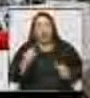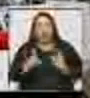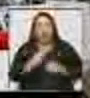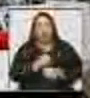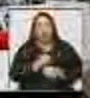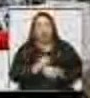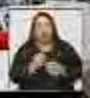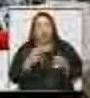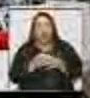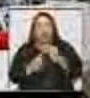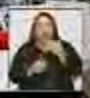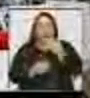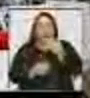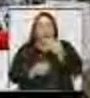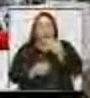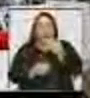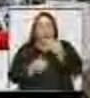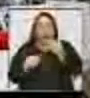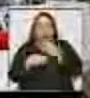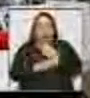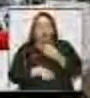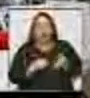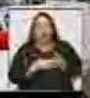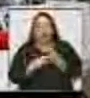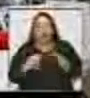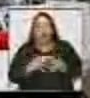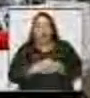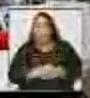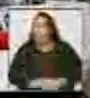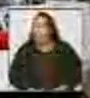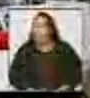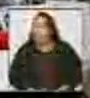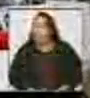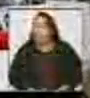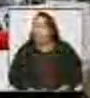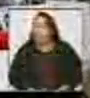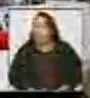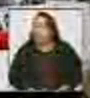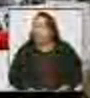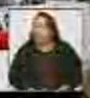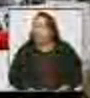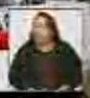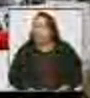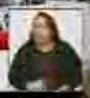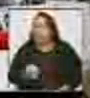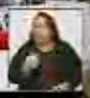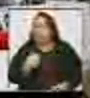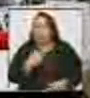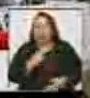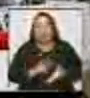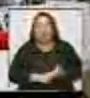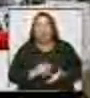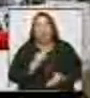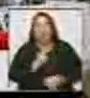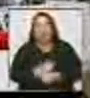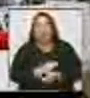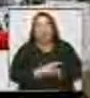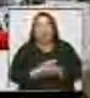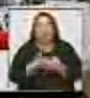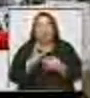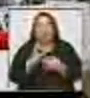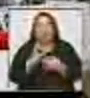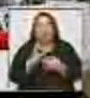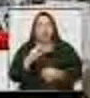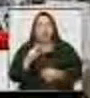promovido el tipo de economía que tenemos en nuestro país precariza la situación de nuestros trabajadores. Y no tenemos un seguro de desempleo, porque